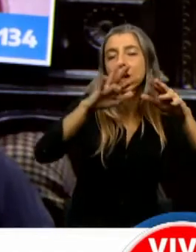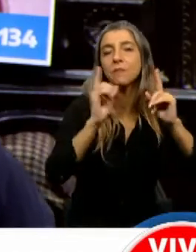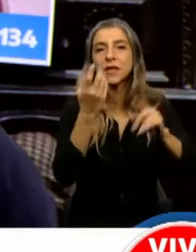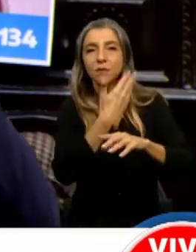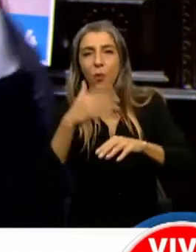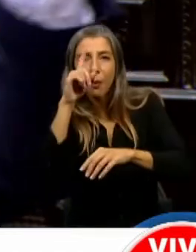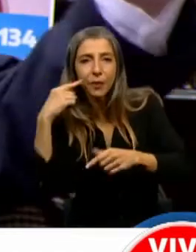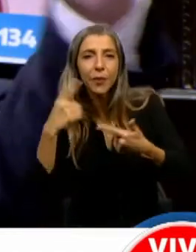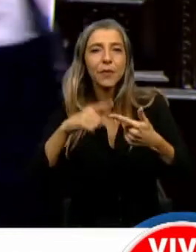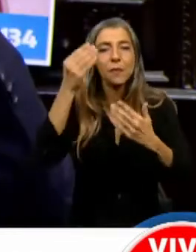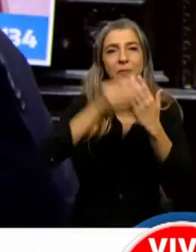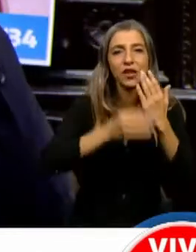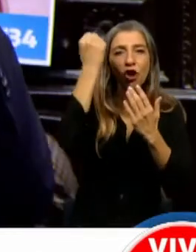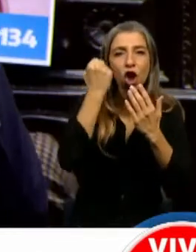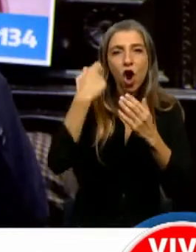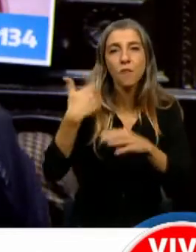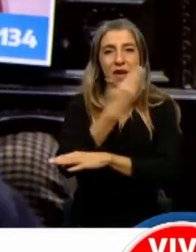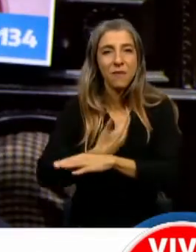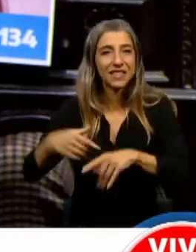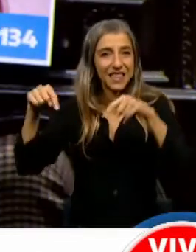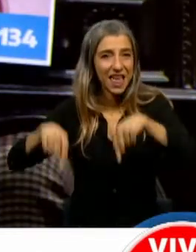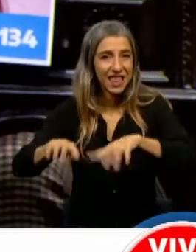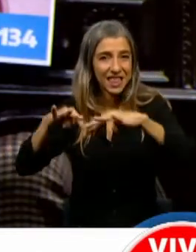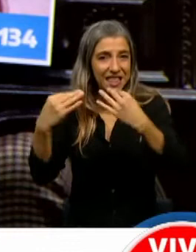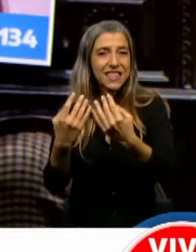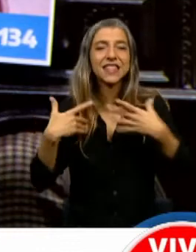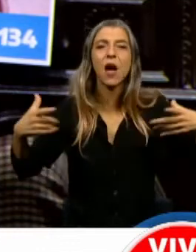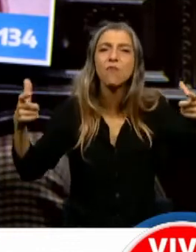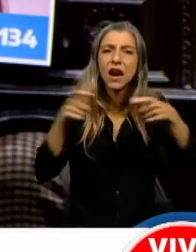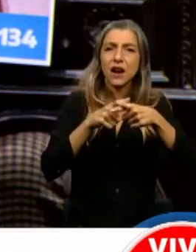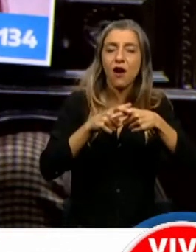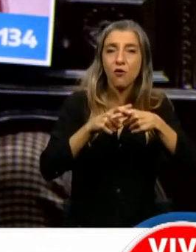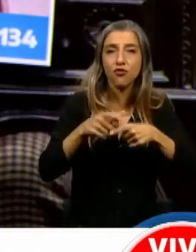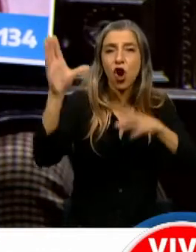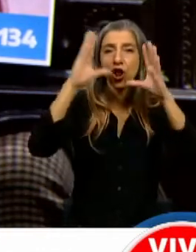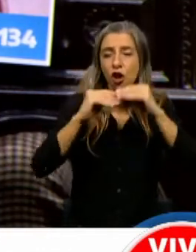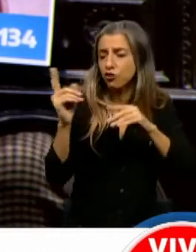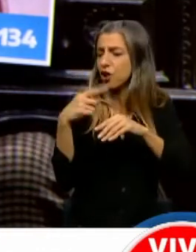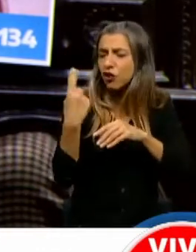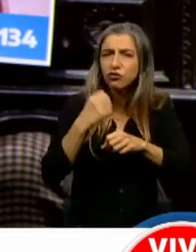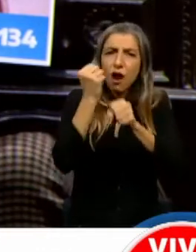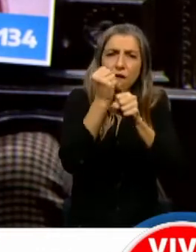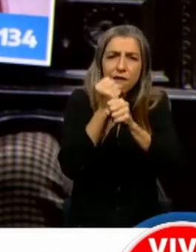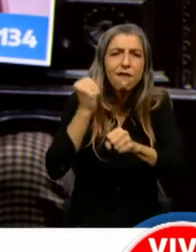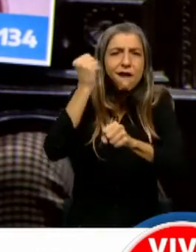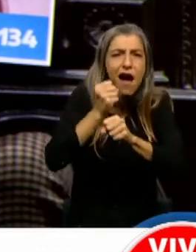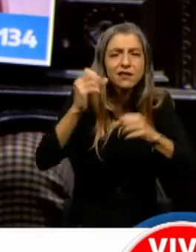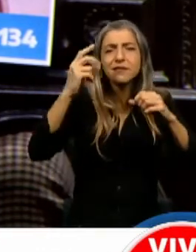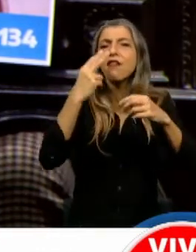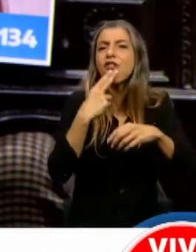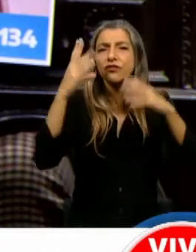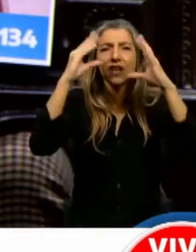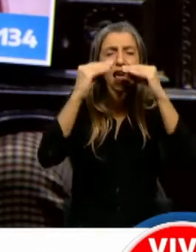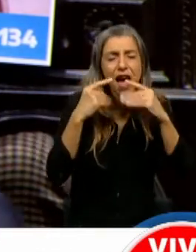ministro de Economía y el presidente de esta Cámara se juntaron. Y a la noche siguiente estuvimos hasta las 11 de la noche para varios